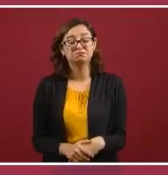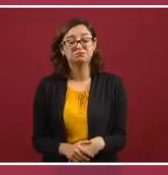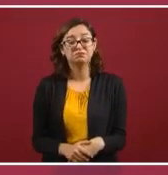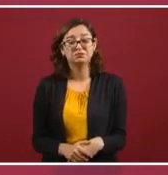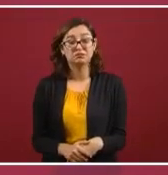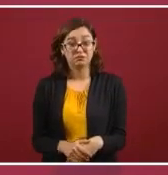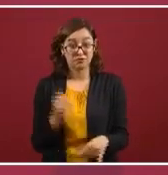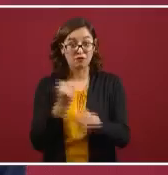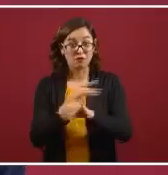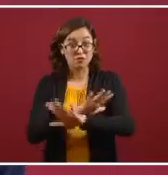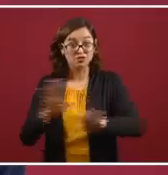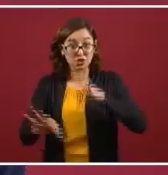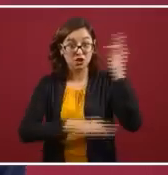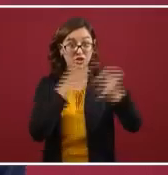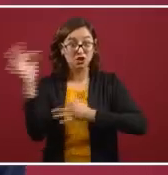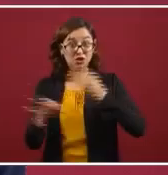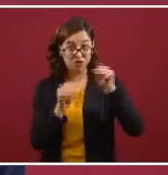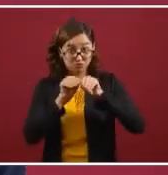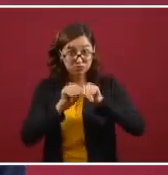¿había información?